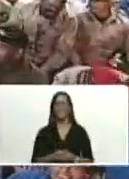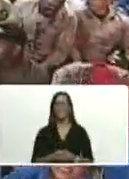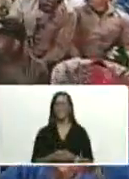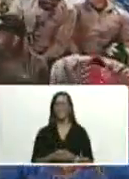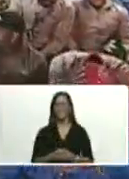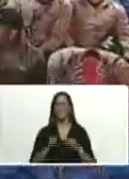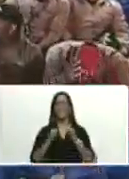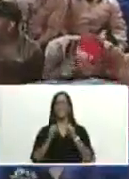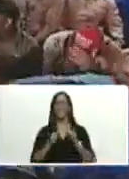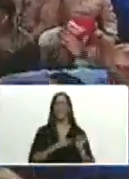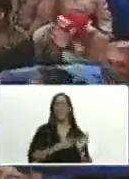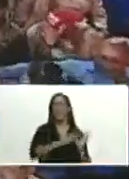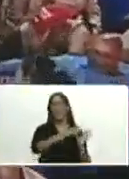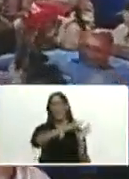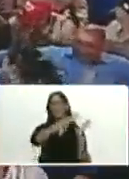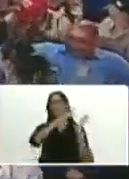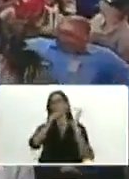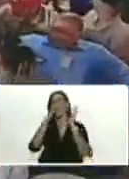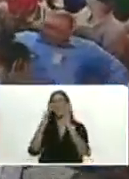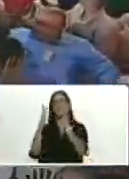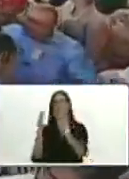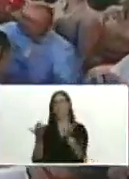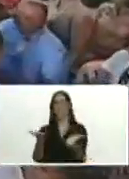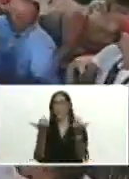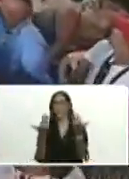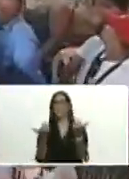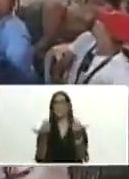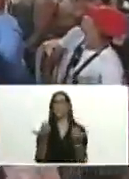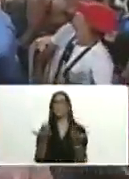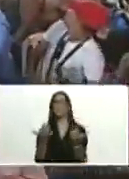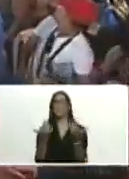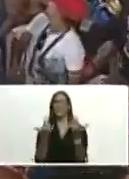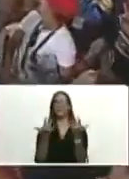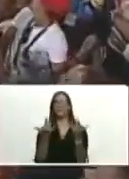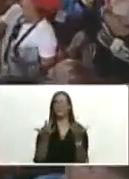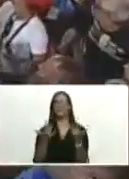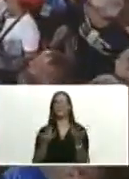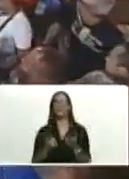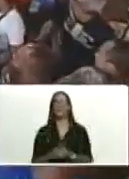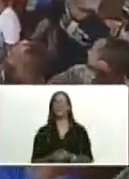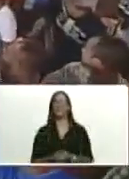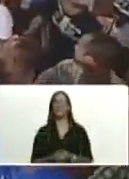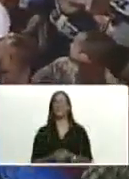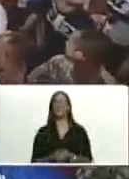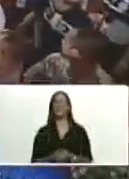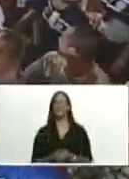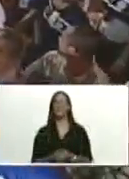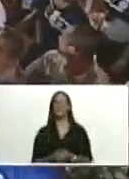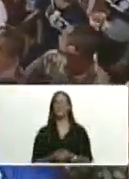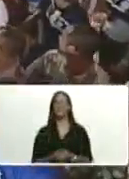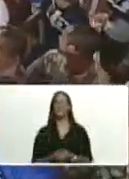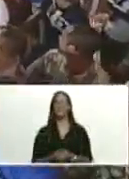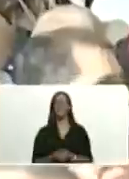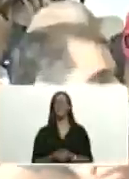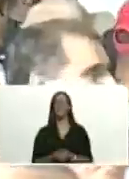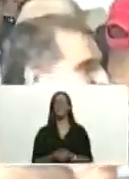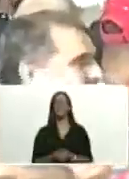se viene la hora para acá se viene la hora de regreso Ahí viene la ola Ahí viene la ola Ahí viene la hora y viene viene